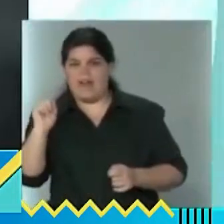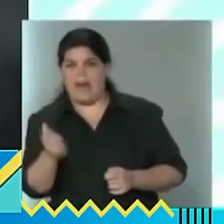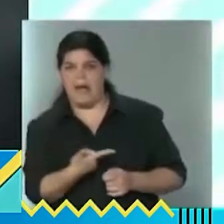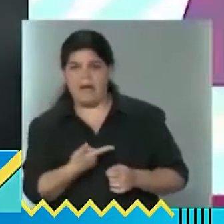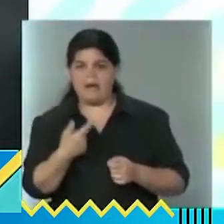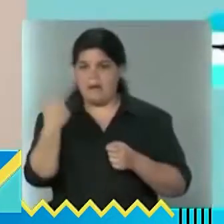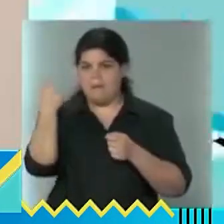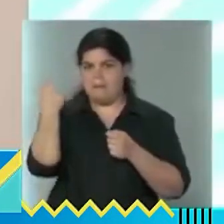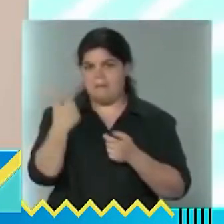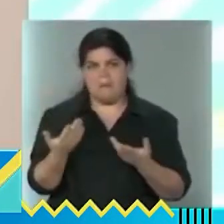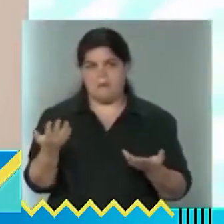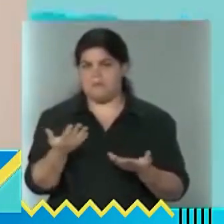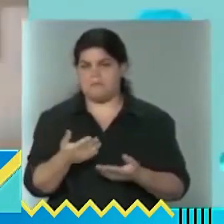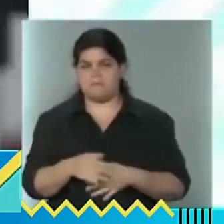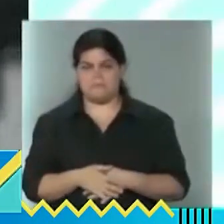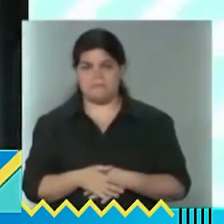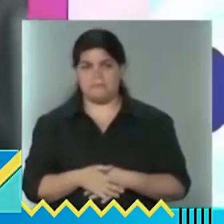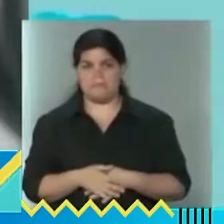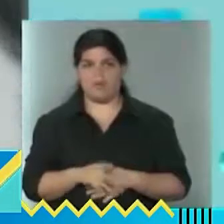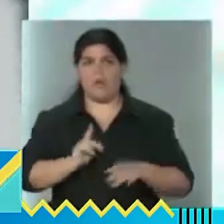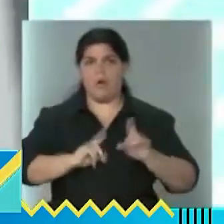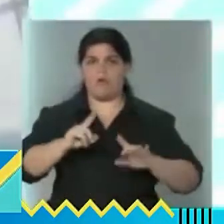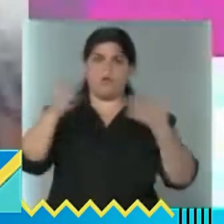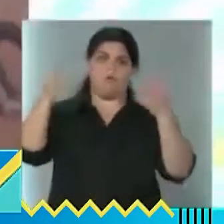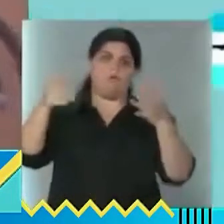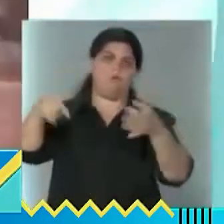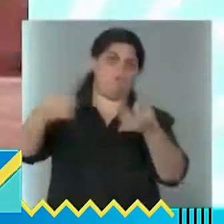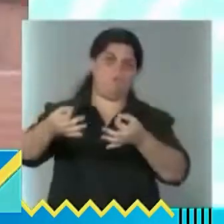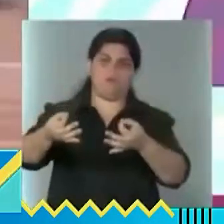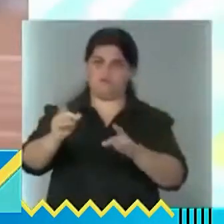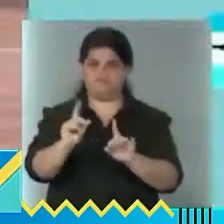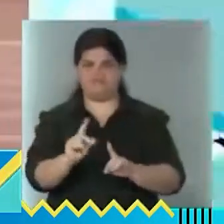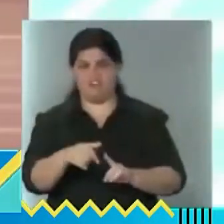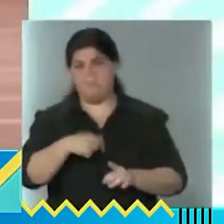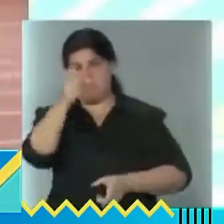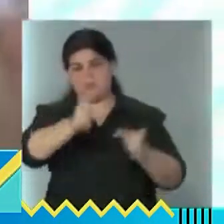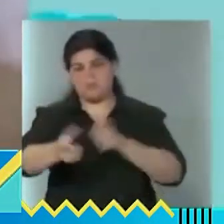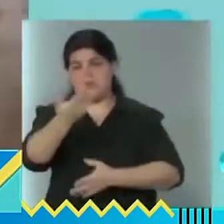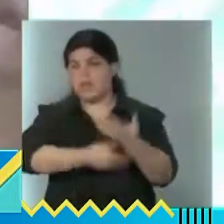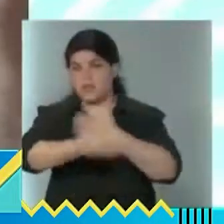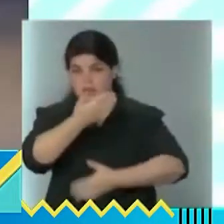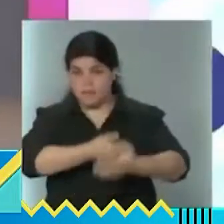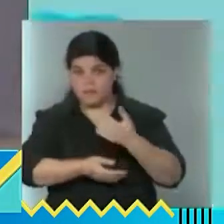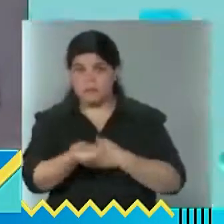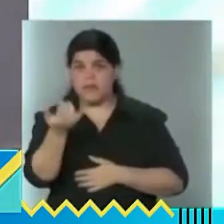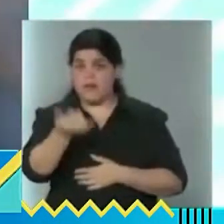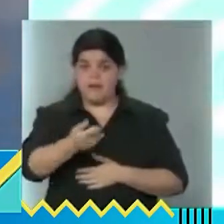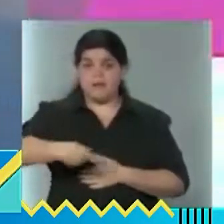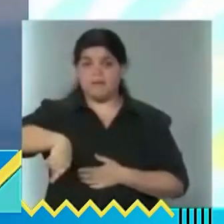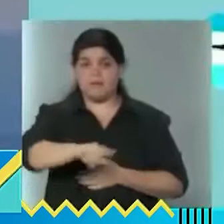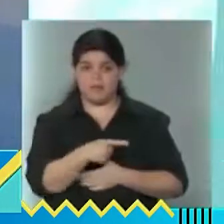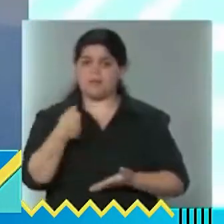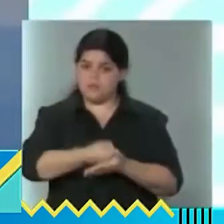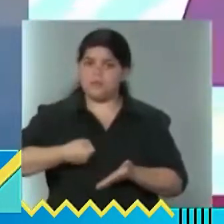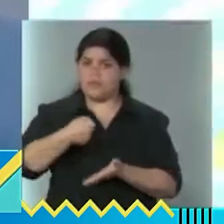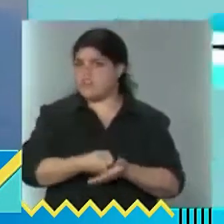normal o que se tenga que quizás que aplaudir, sino bueno, yo creo que las personas con discapacidad hacemos esfuerzo,